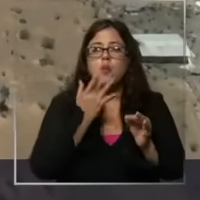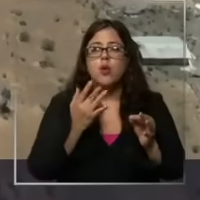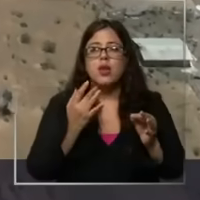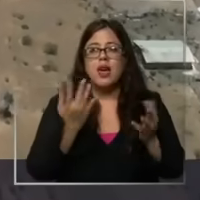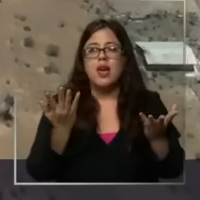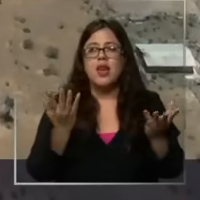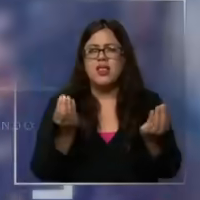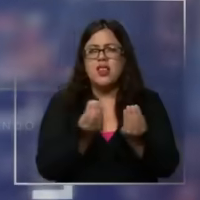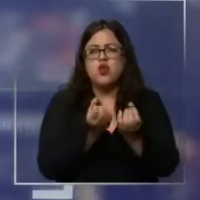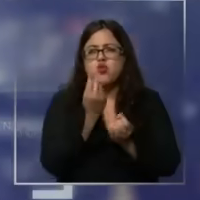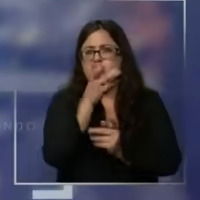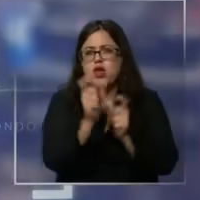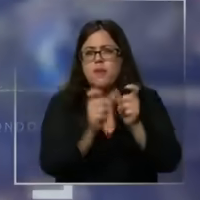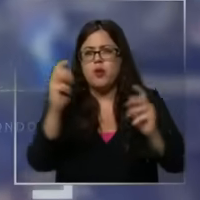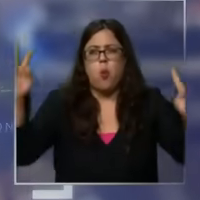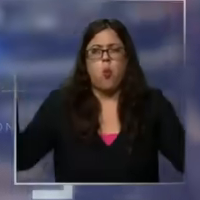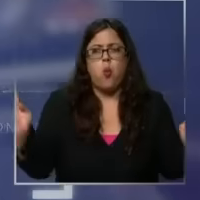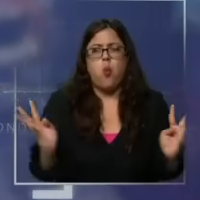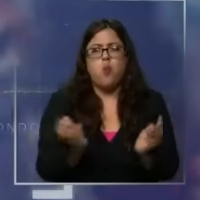vino era gigante.